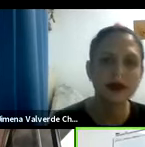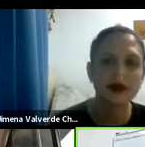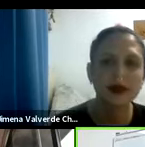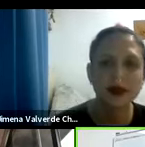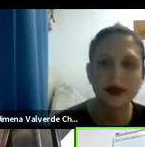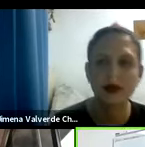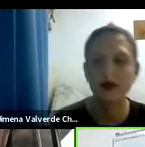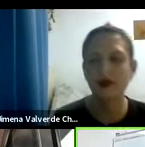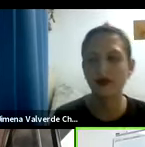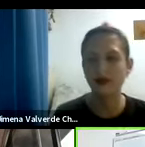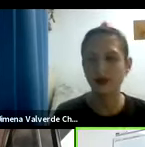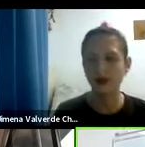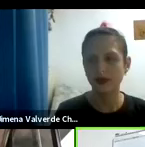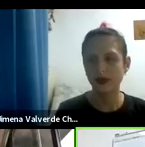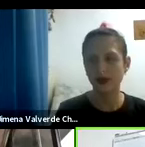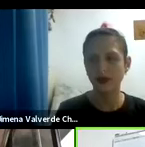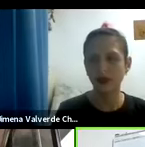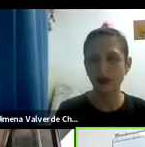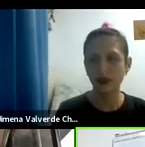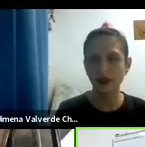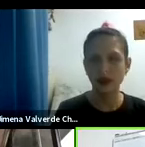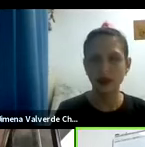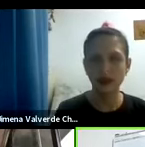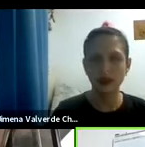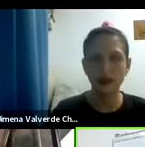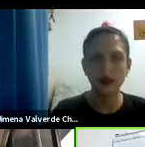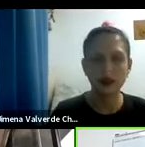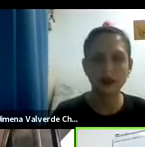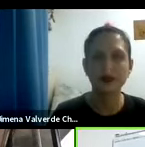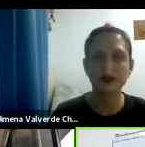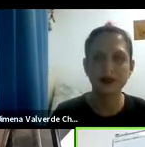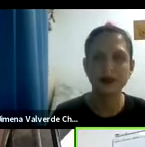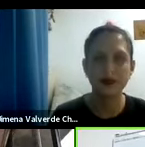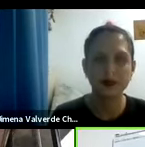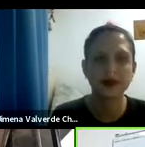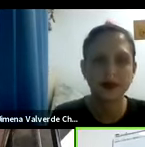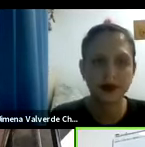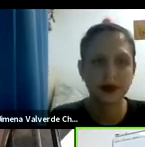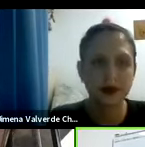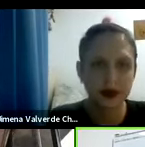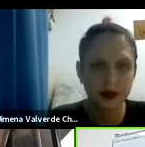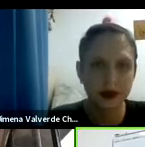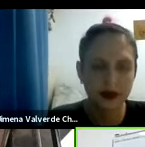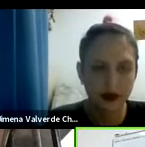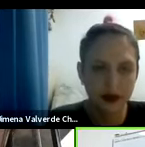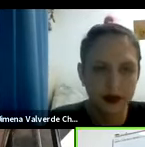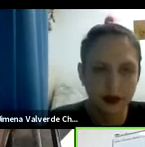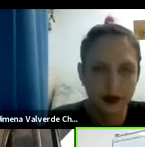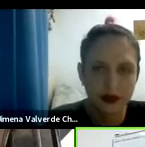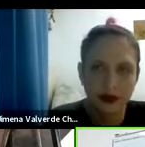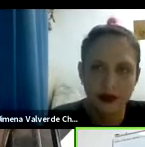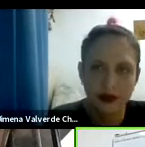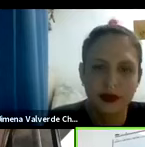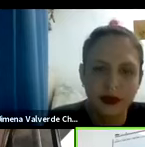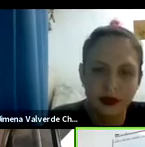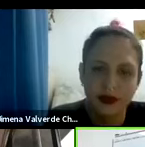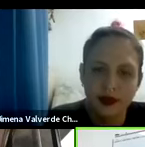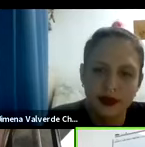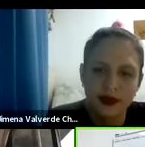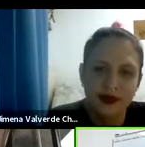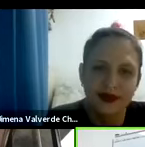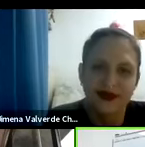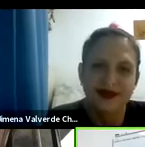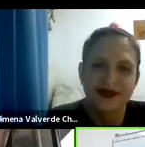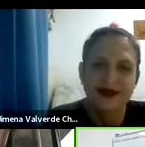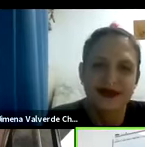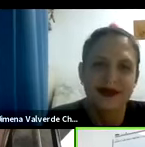caminos de ahí dirigida por el cineasta cubano español rolando díaz antes de color de conceder la palabra a nuestro